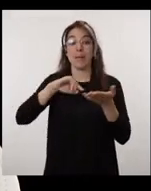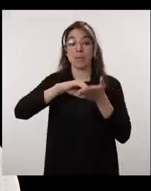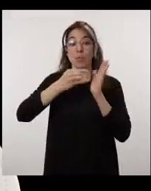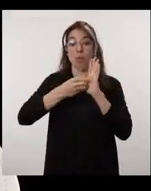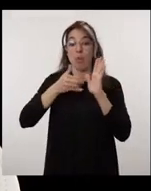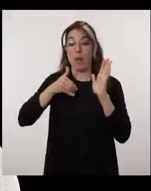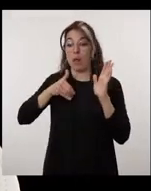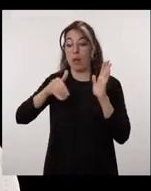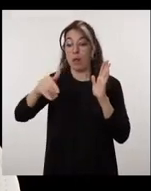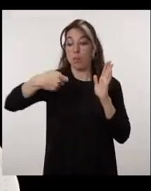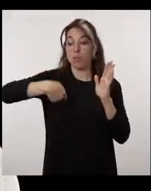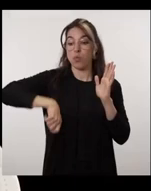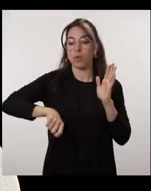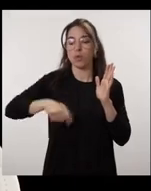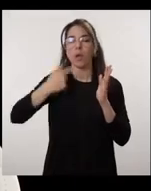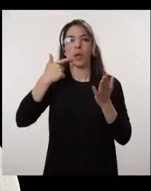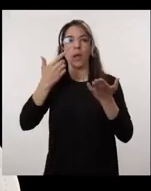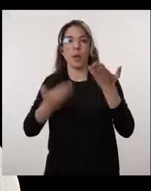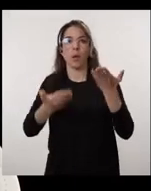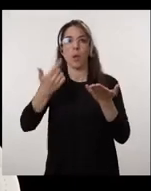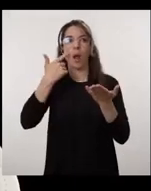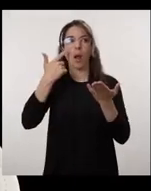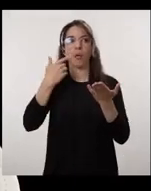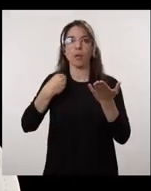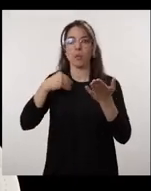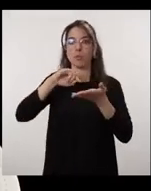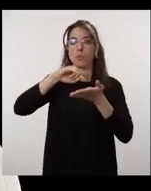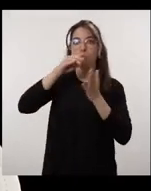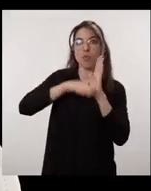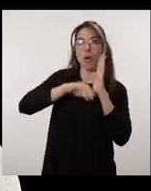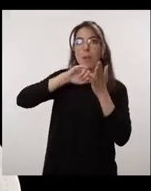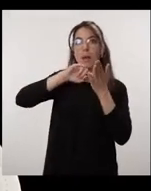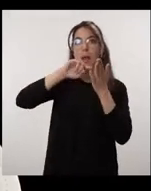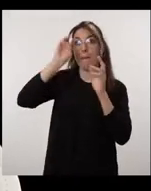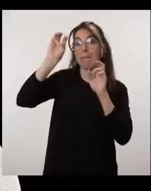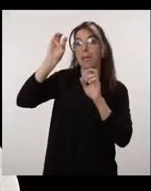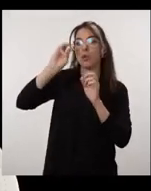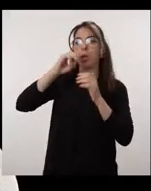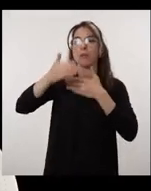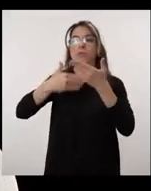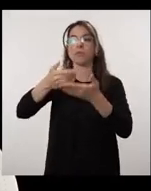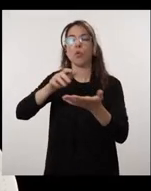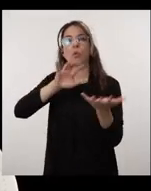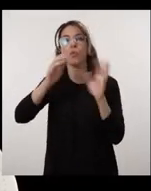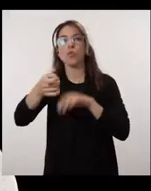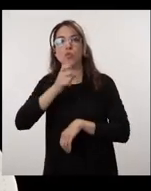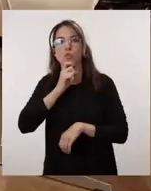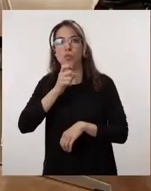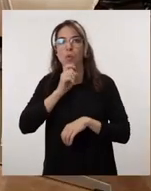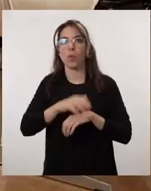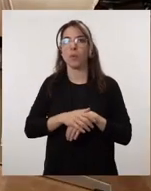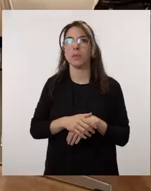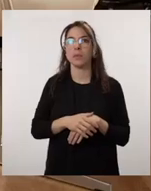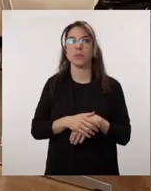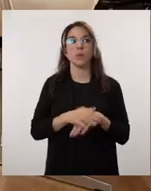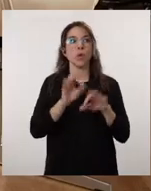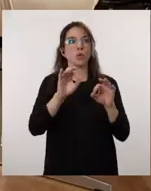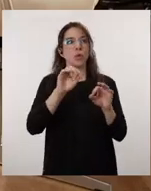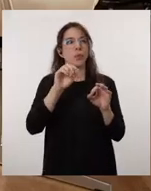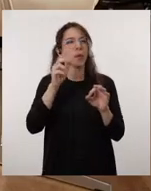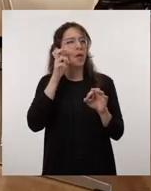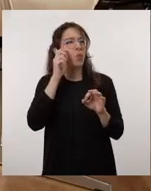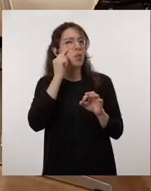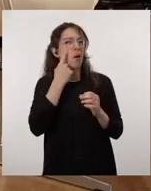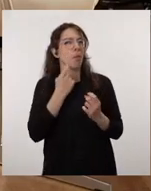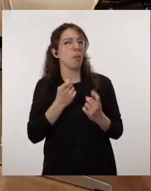todo el plan de carrera y cómo ha ido evolucionando a lo largo del programa de mentoría no sé cómo surgió el nombre a es que